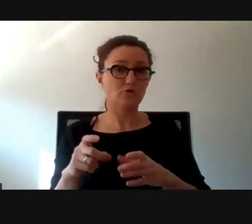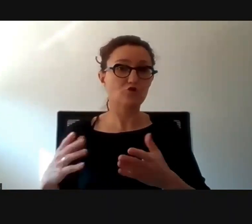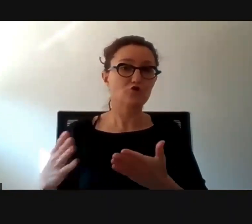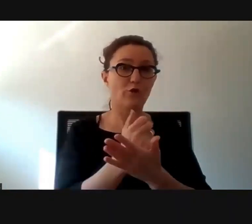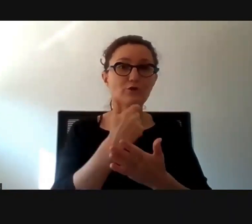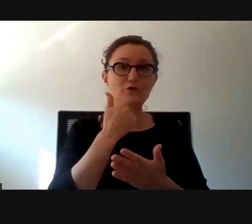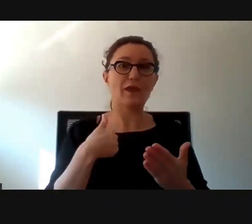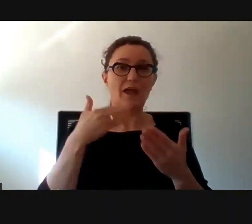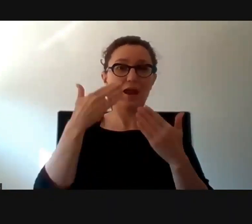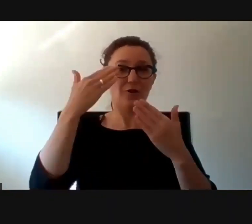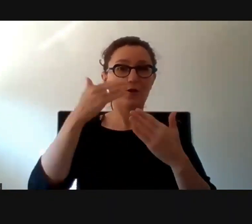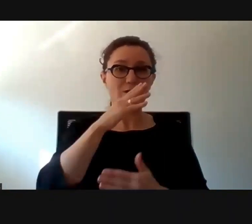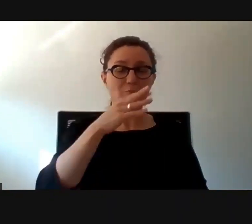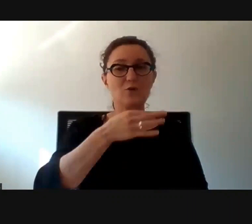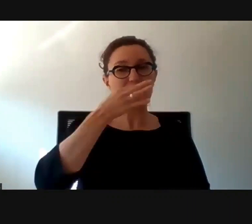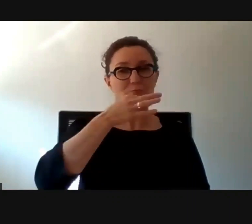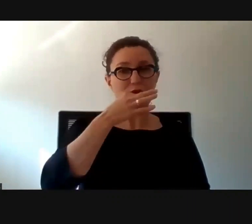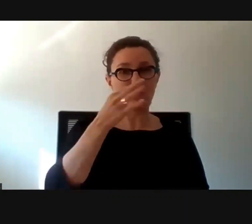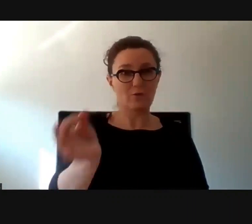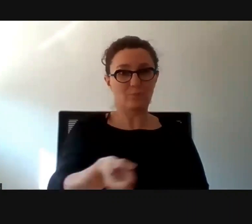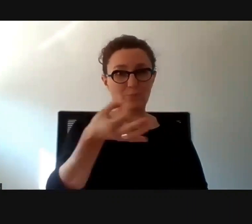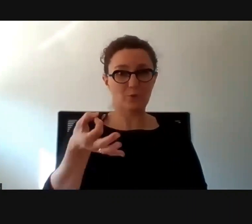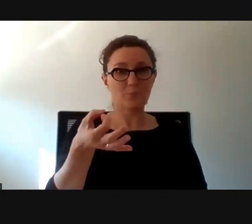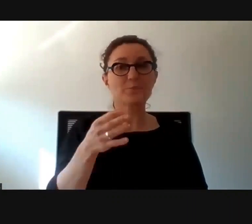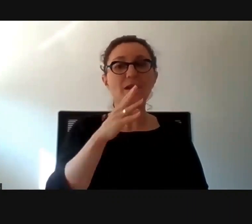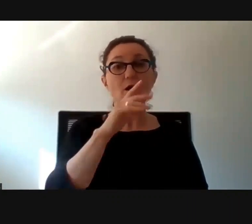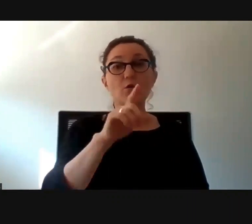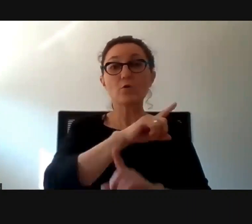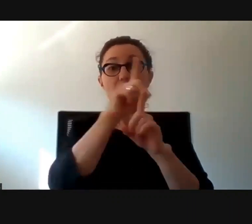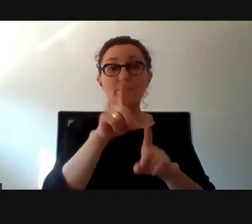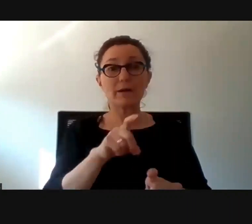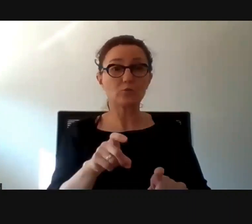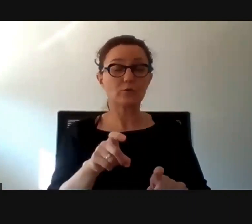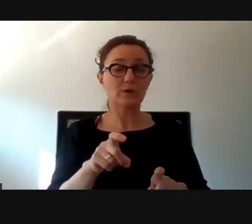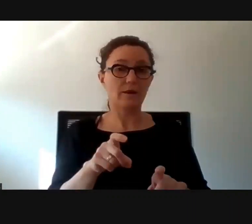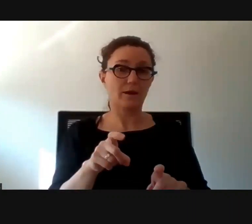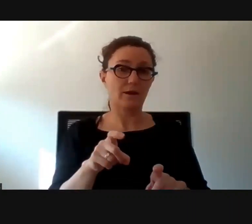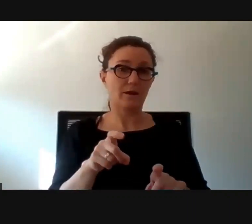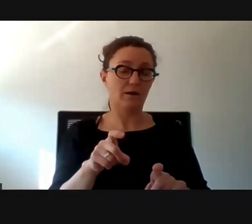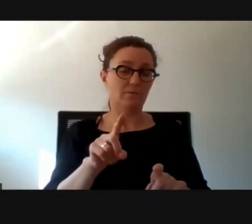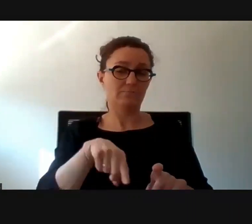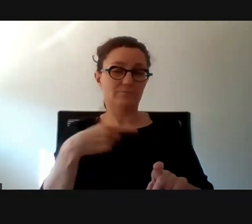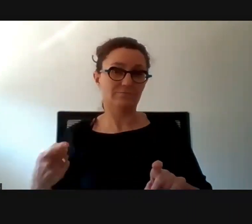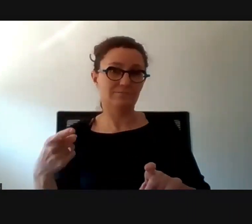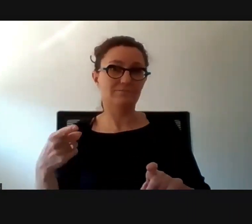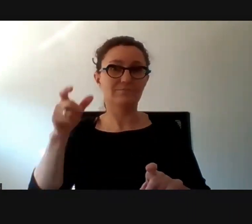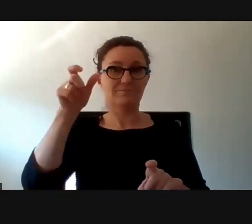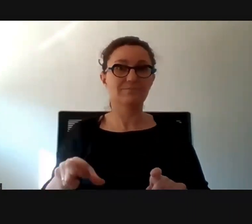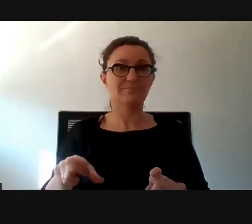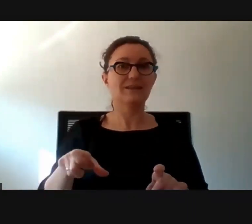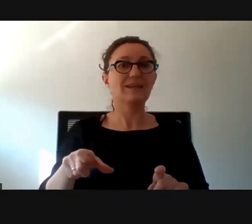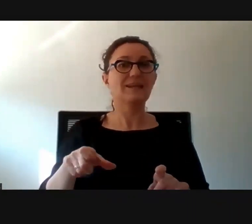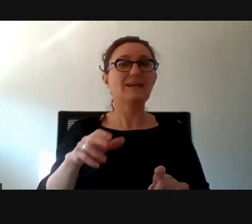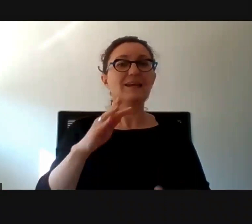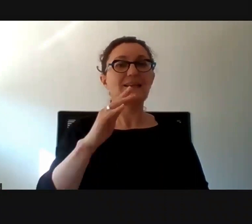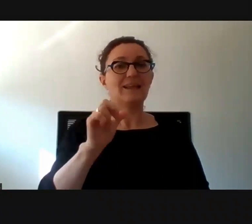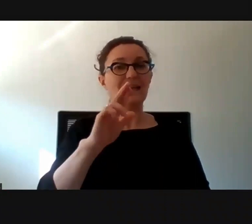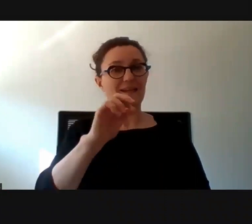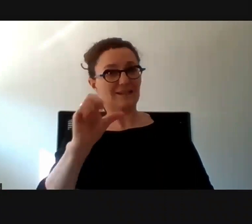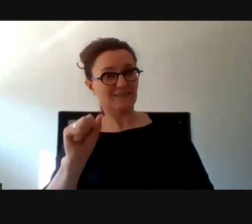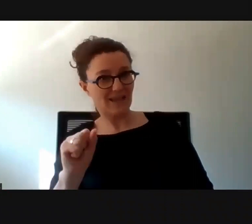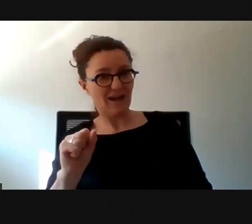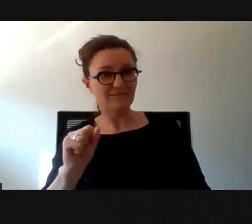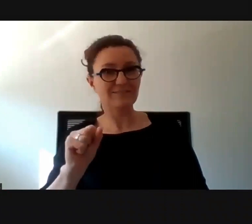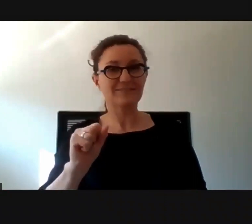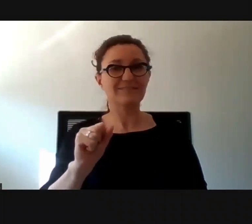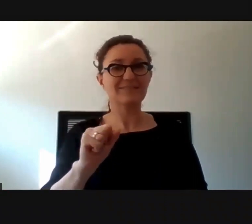tu excelente exposición y te voy a trasladar una pregunta de una tocaya. Mira, ahora somos tres, Teresa Paraí, María Teresa